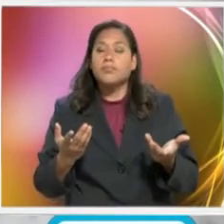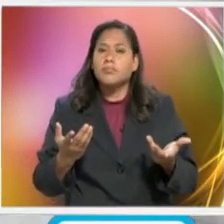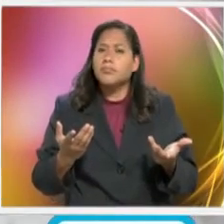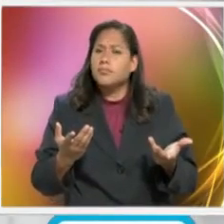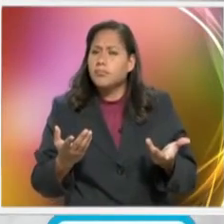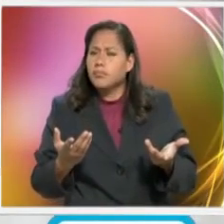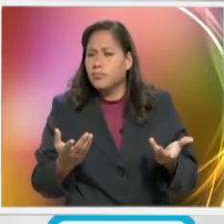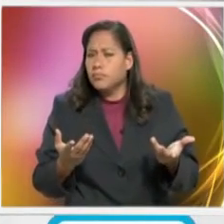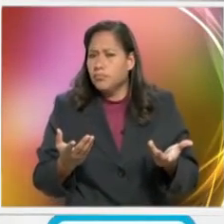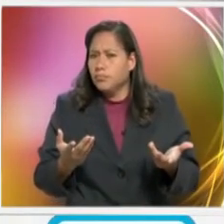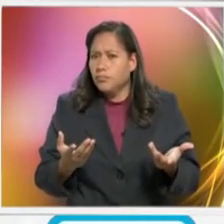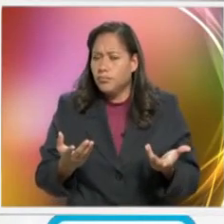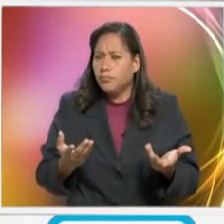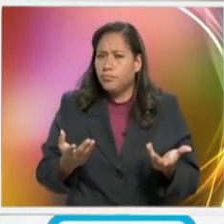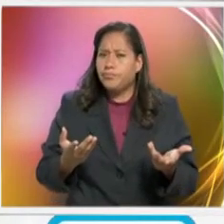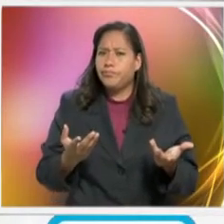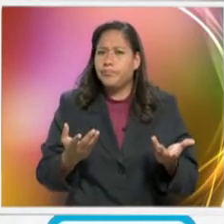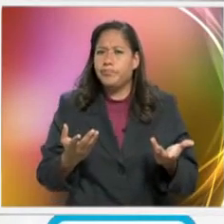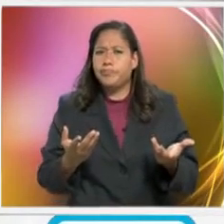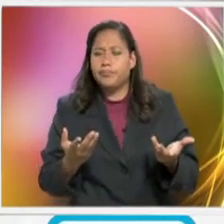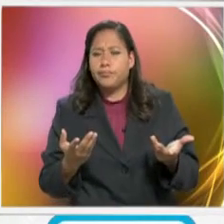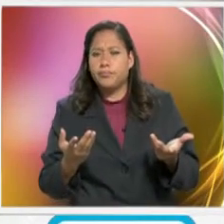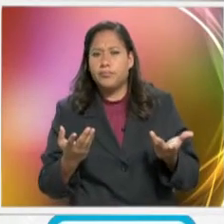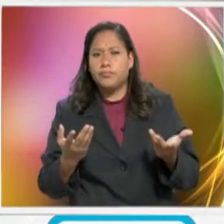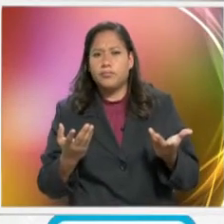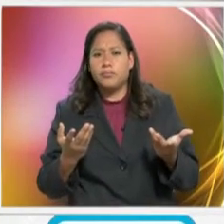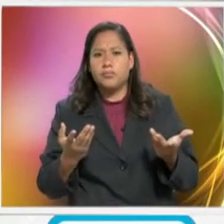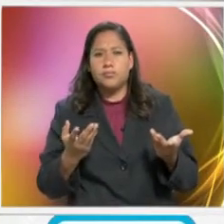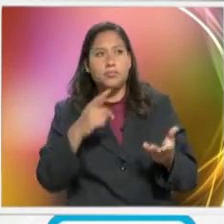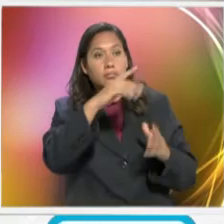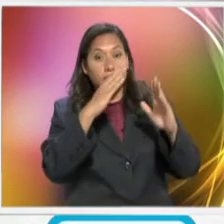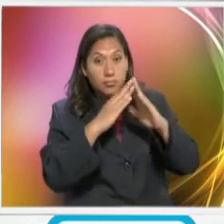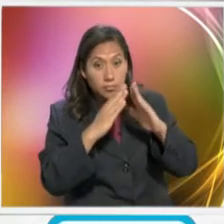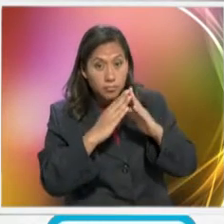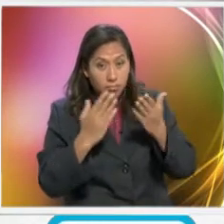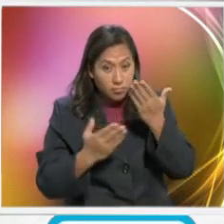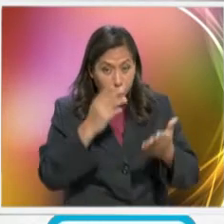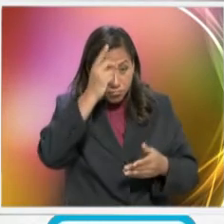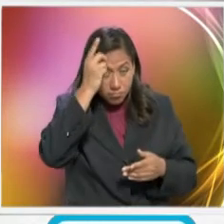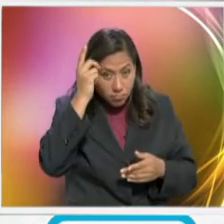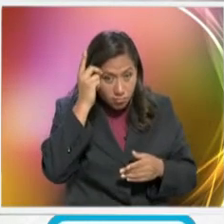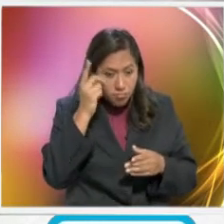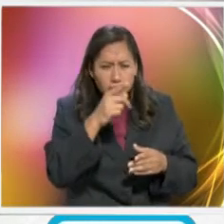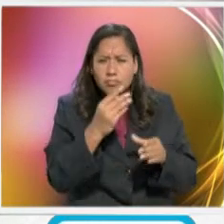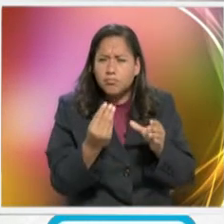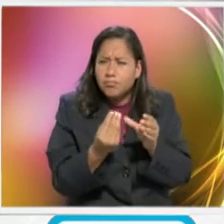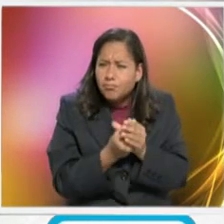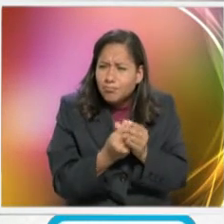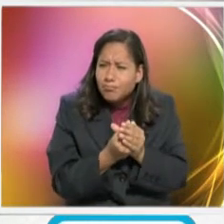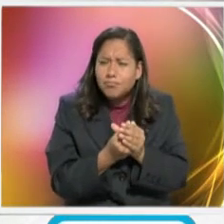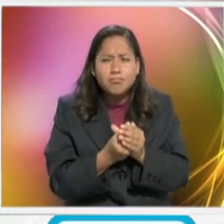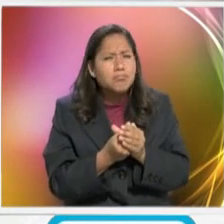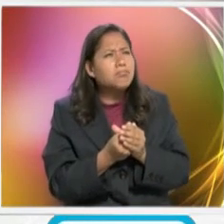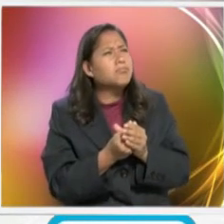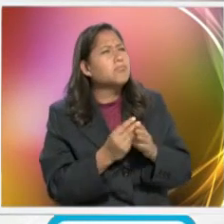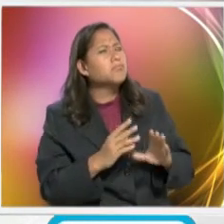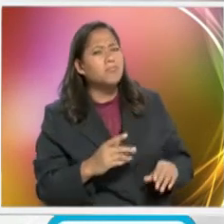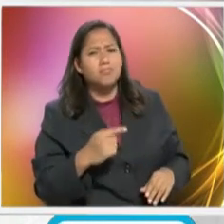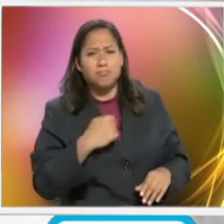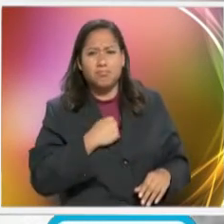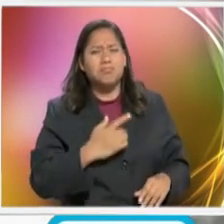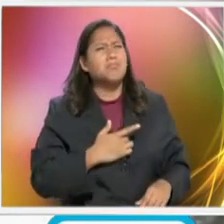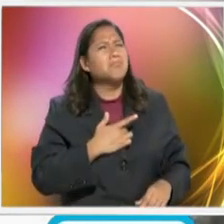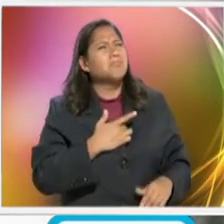la Casa Estudio de Diego Rivera es un museo, es un recinto muy íntimo, ¿no? Podemos descubrir, podemos sentir,